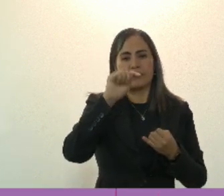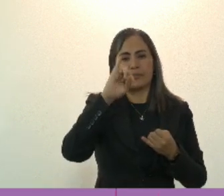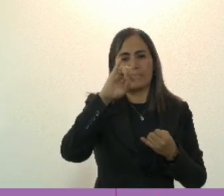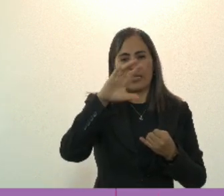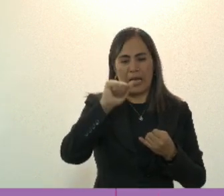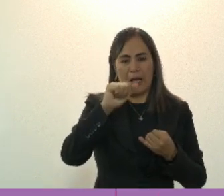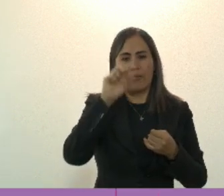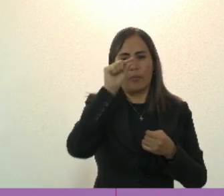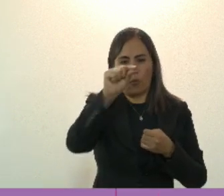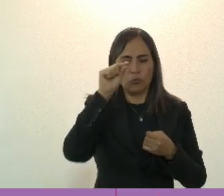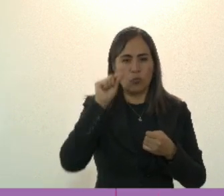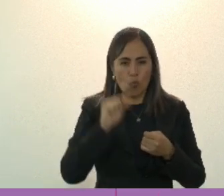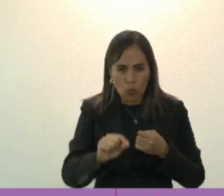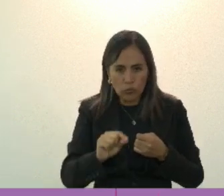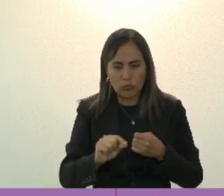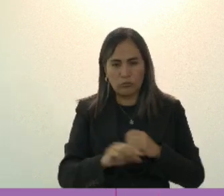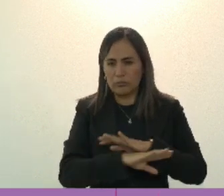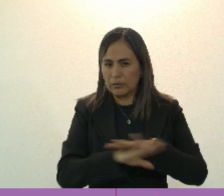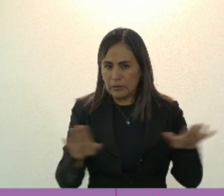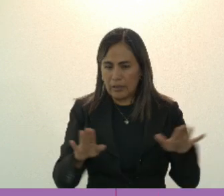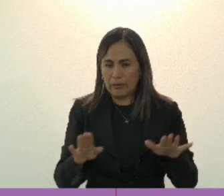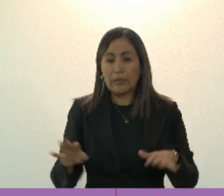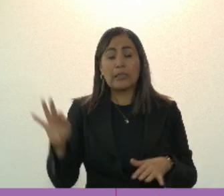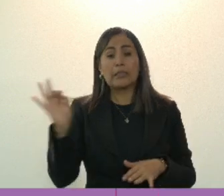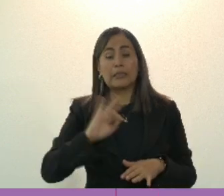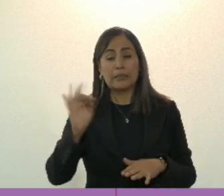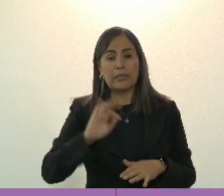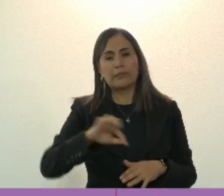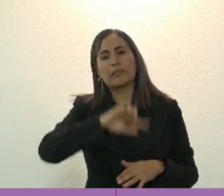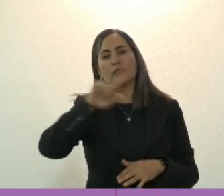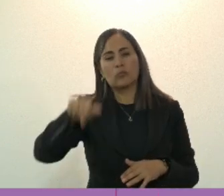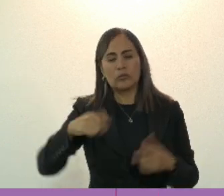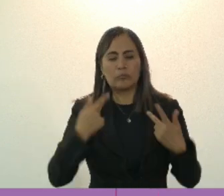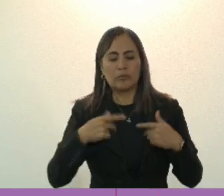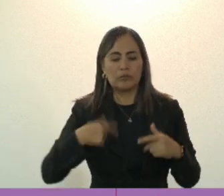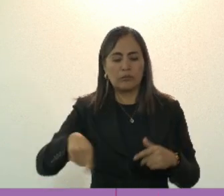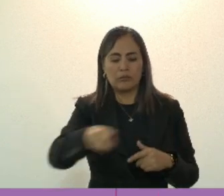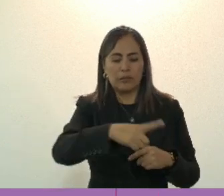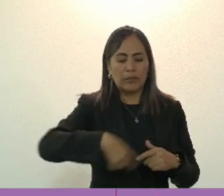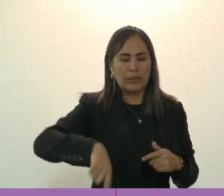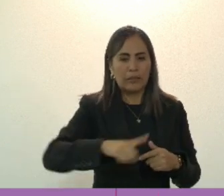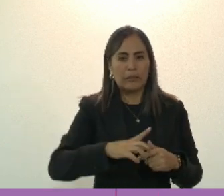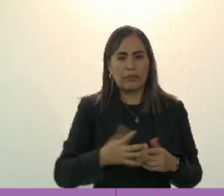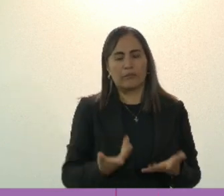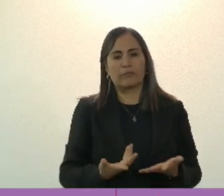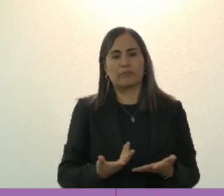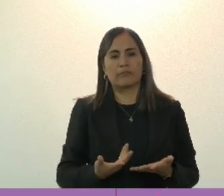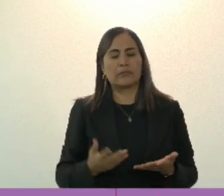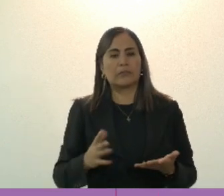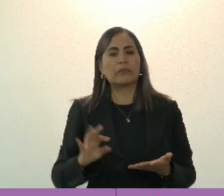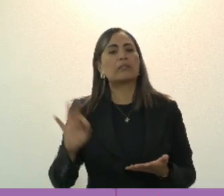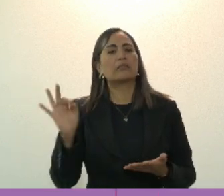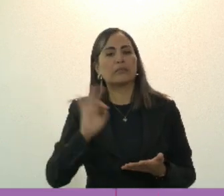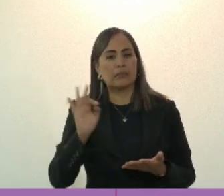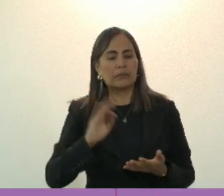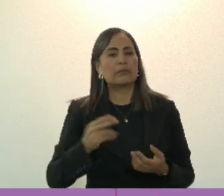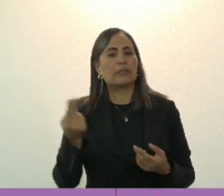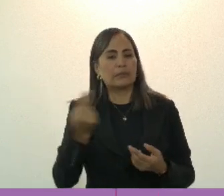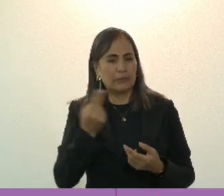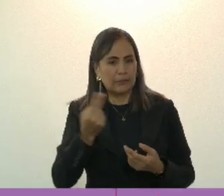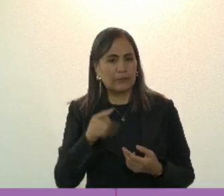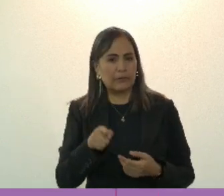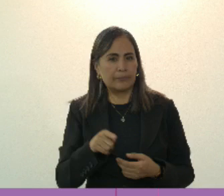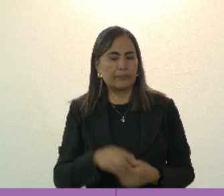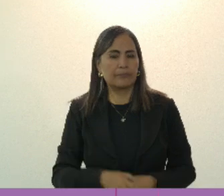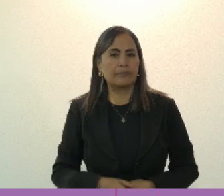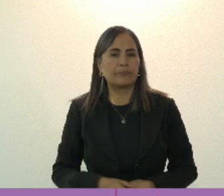Eso va a ser importante, ahorita les comento por qué, cuando llegue a sociedad civil. Que no falte. Si usted, eso es su principal defensa.